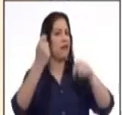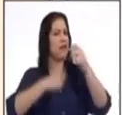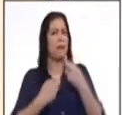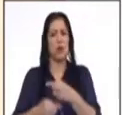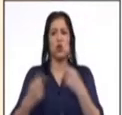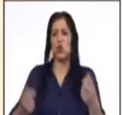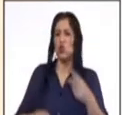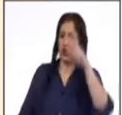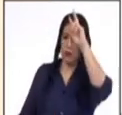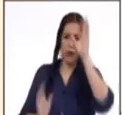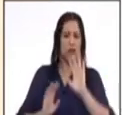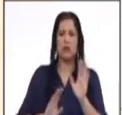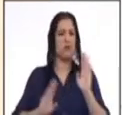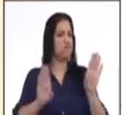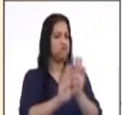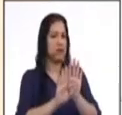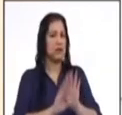peruanas.